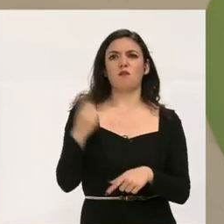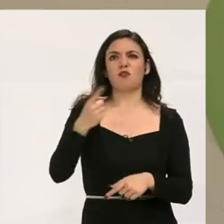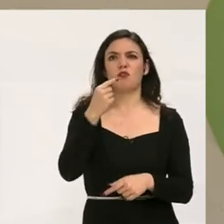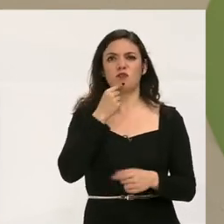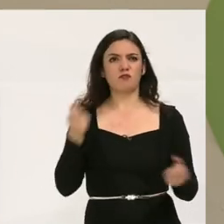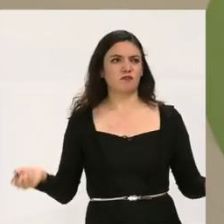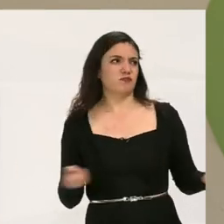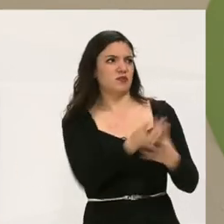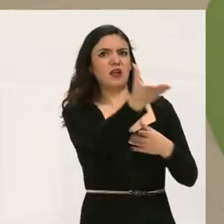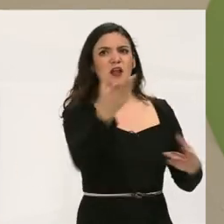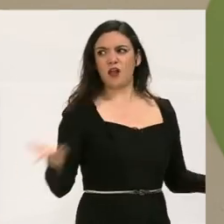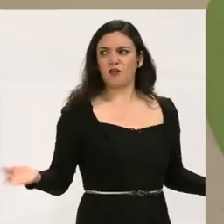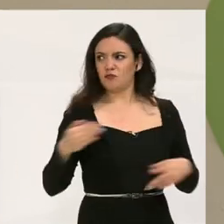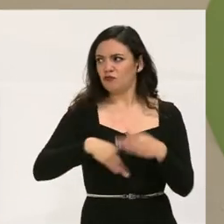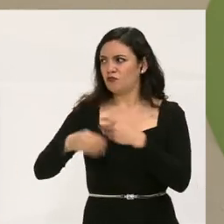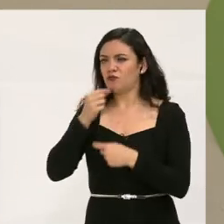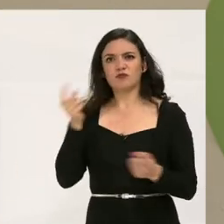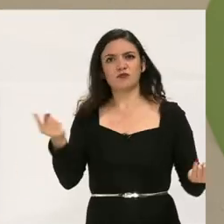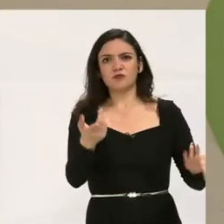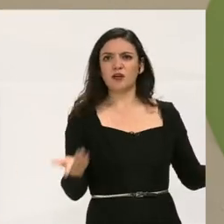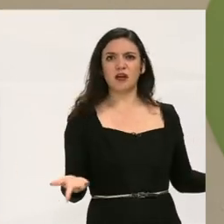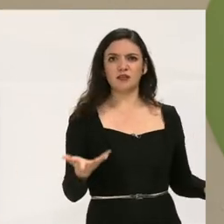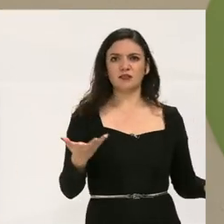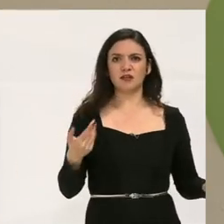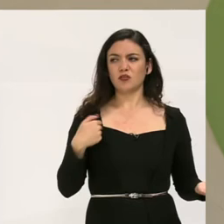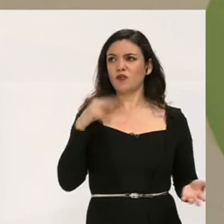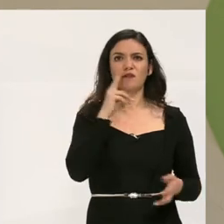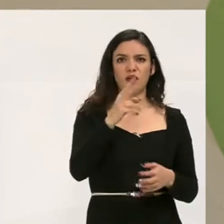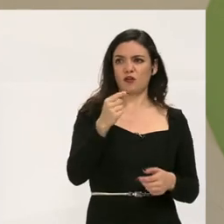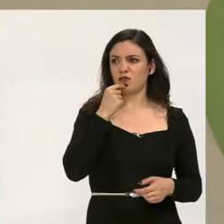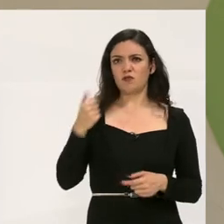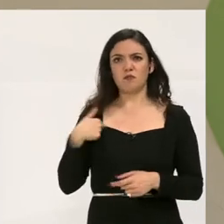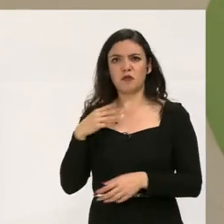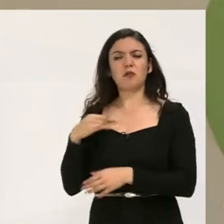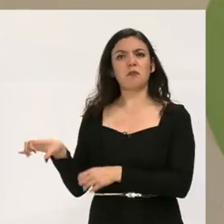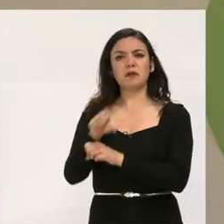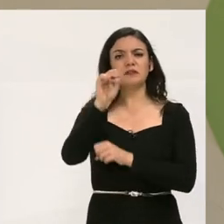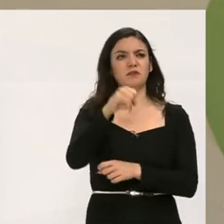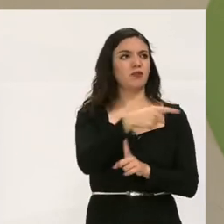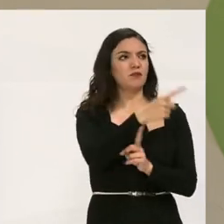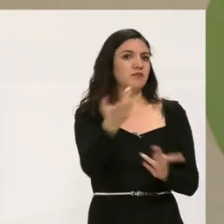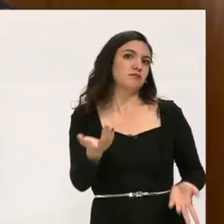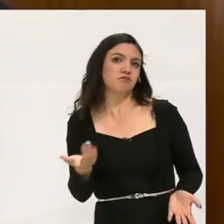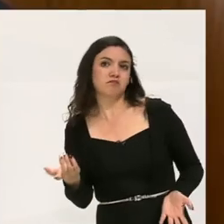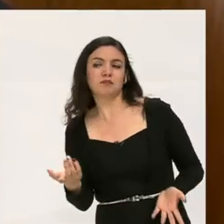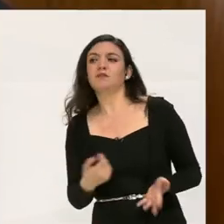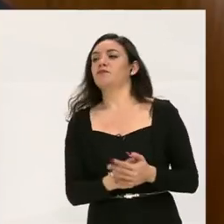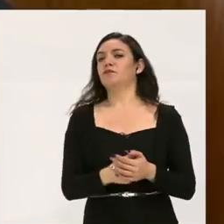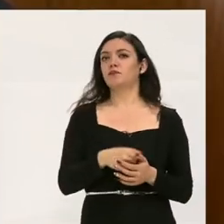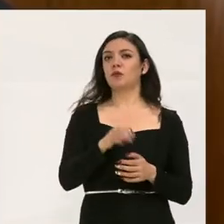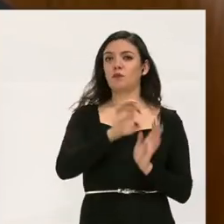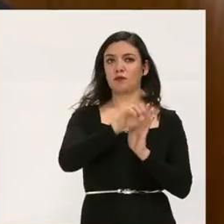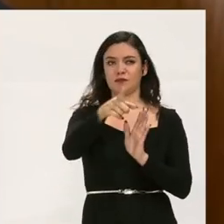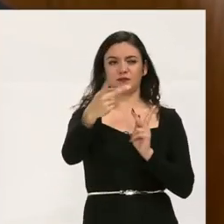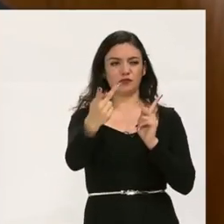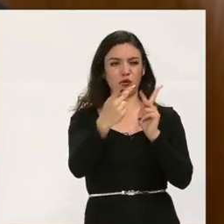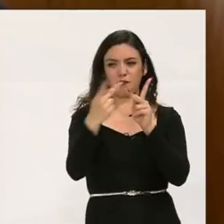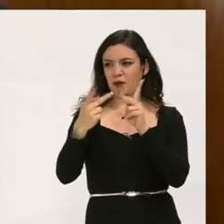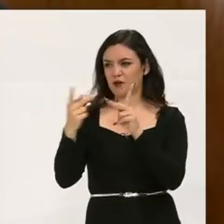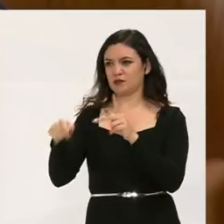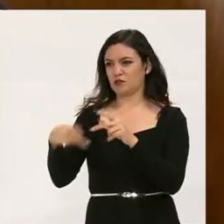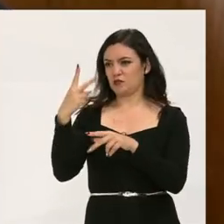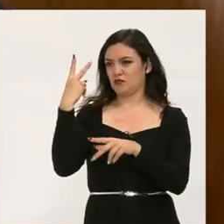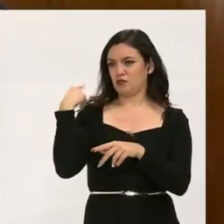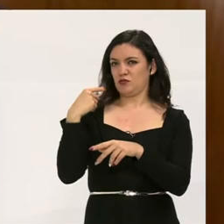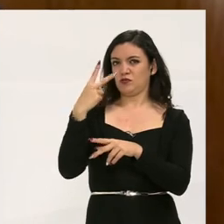y digo, pues ¿por qué no sacan a los demás? O sea, siendo que sí frecuentemente yo lo llevo a muchos lados. Si comparas, te digo, hace unos